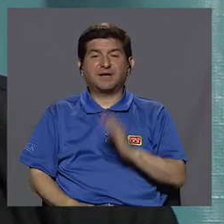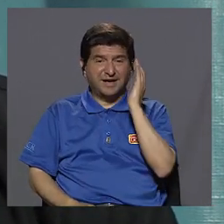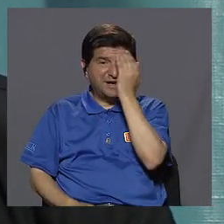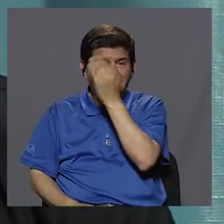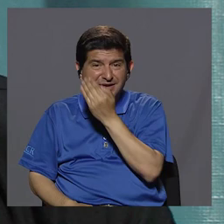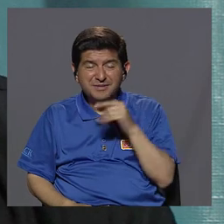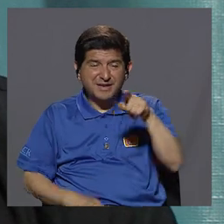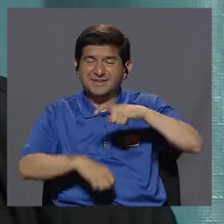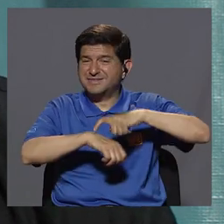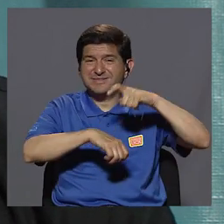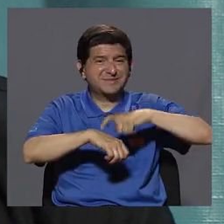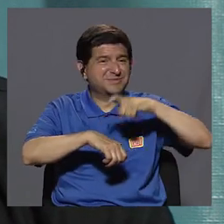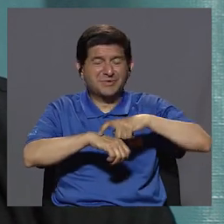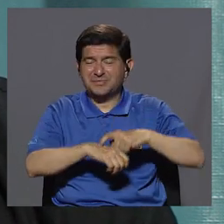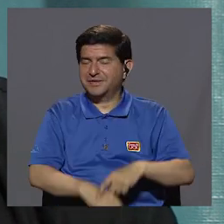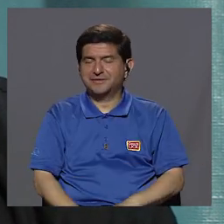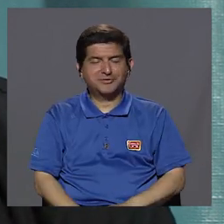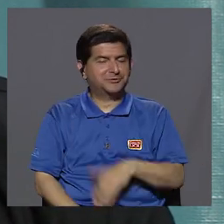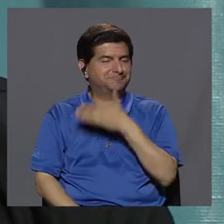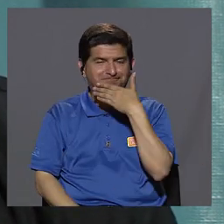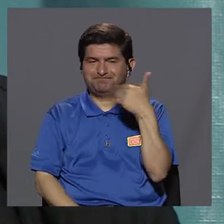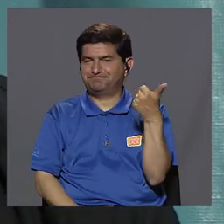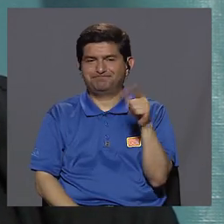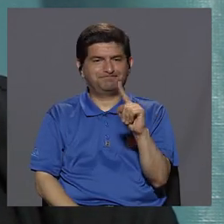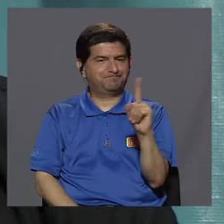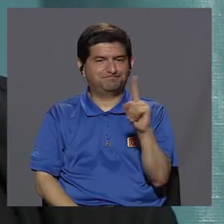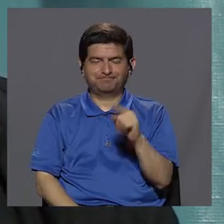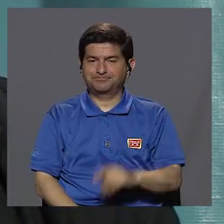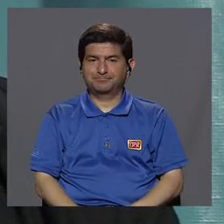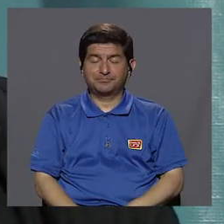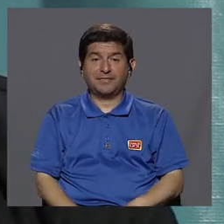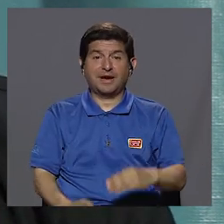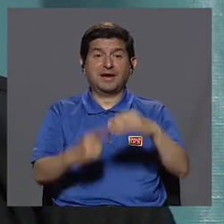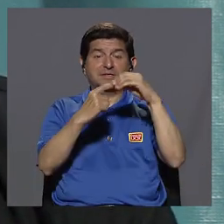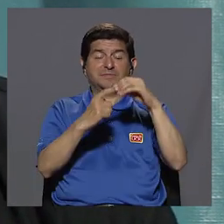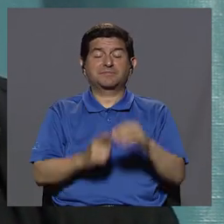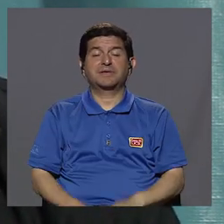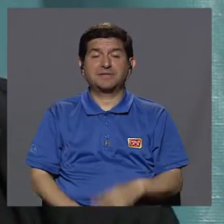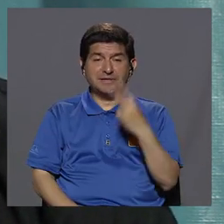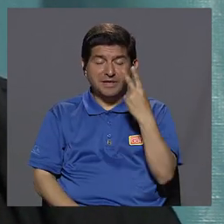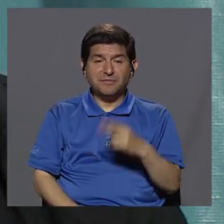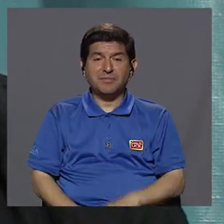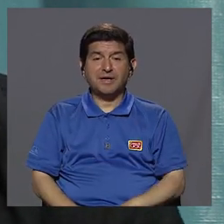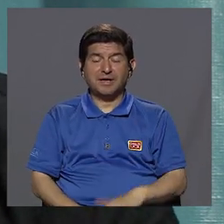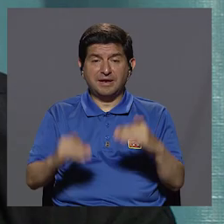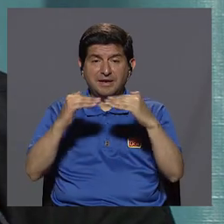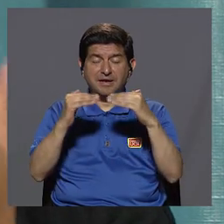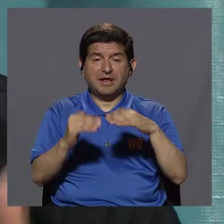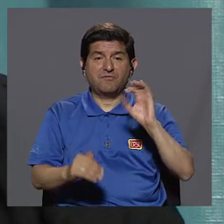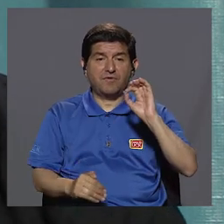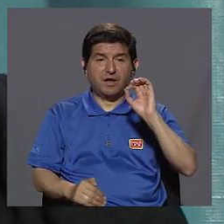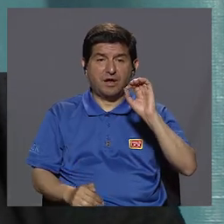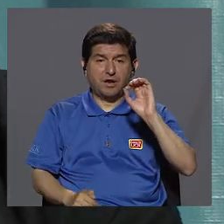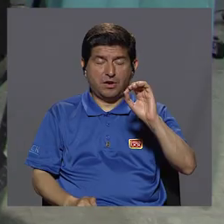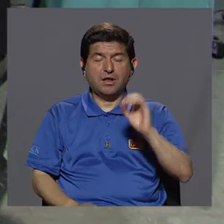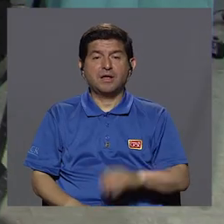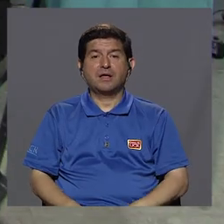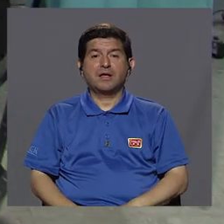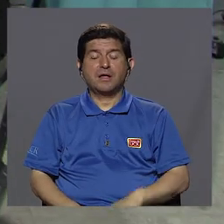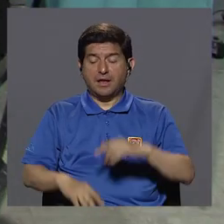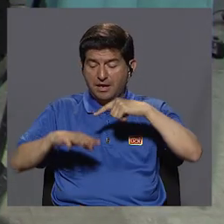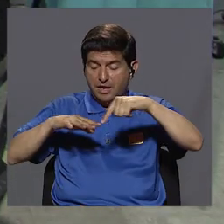en ese momento no es lo más recomendable principalmente para medir saturación de oxígeno tanto las uñas como los labios